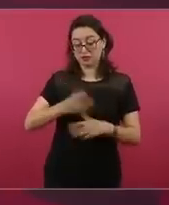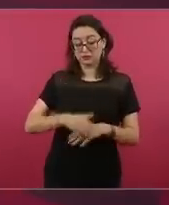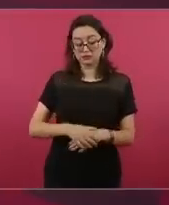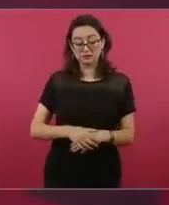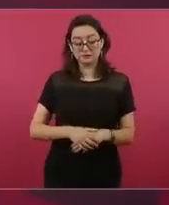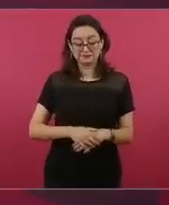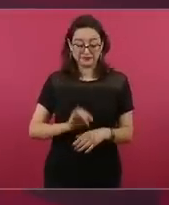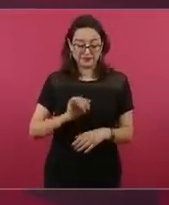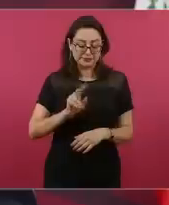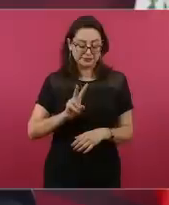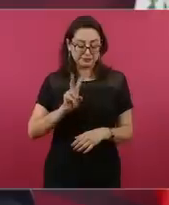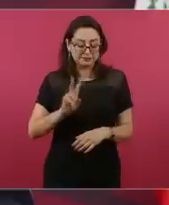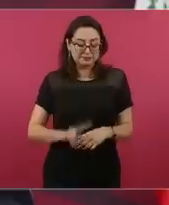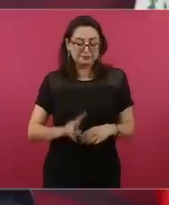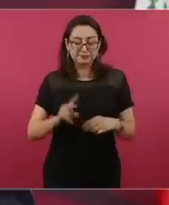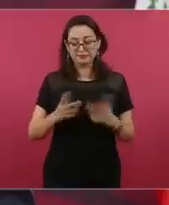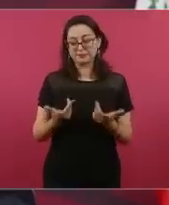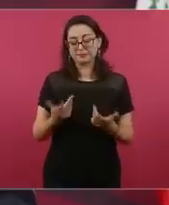yo